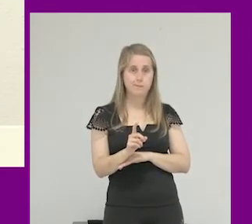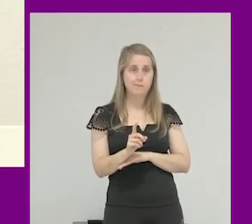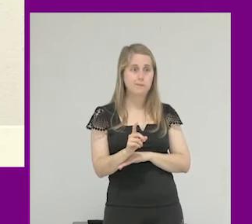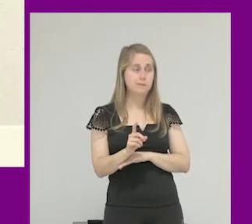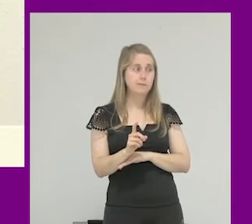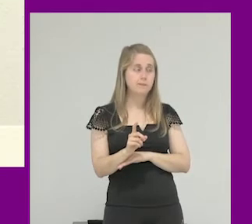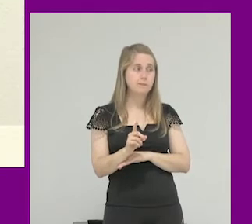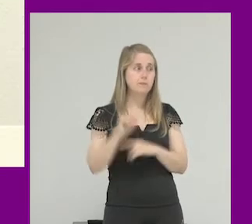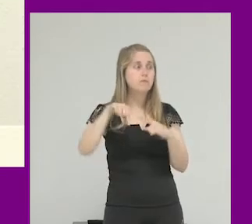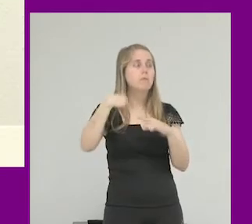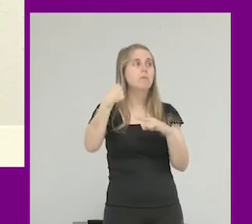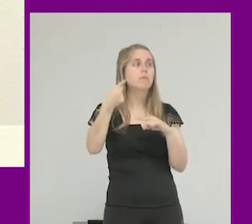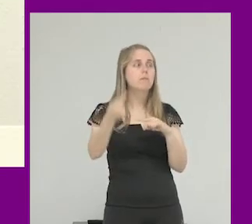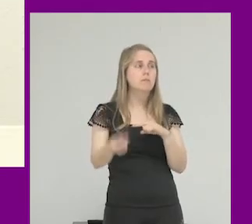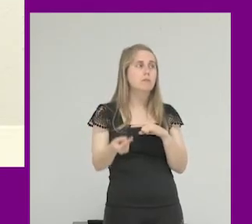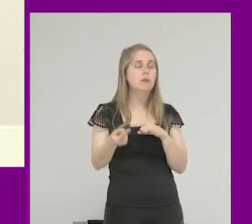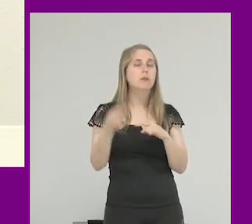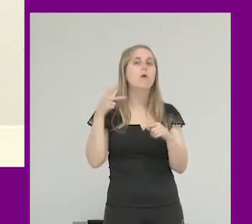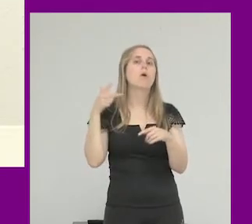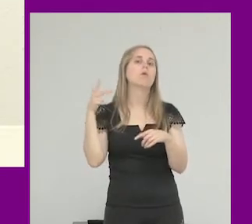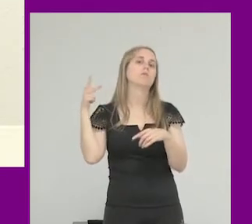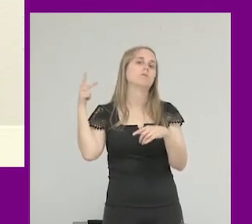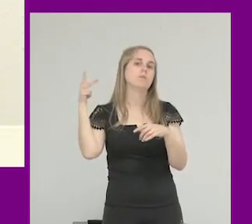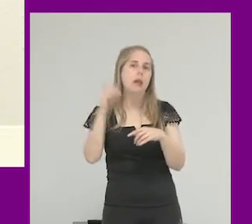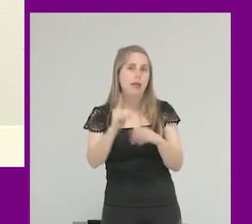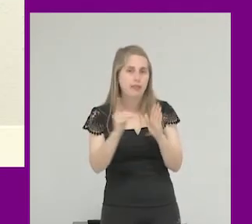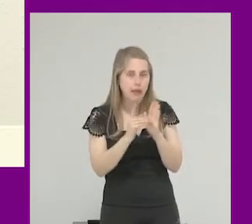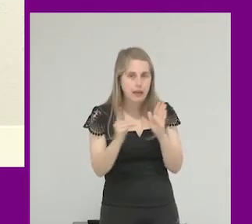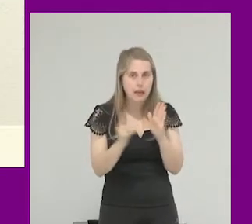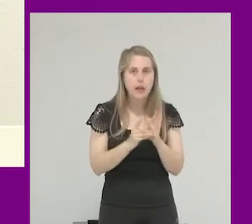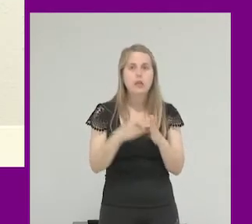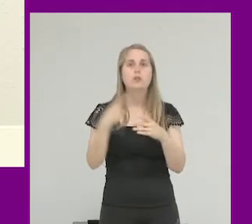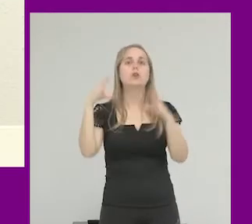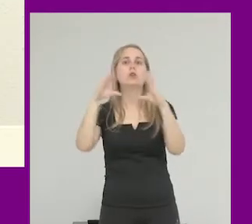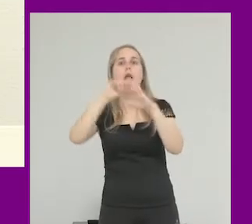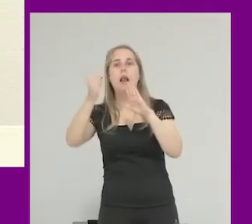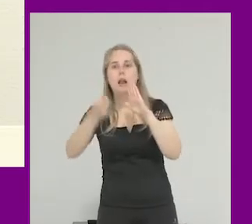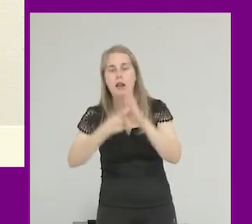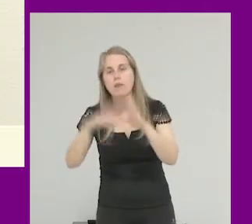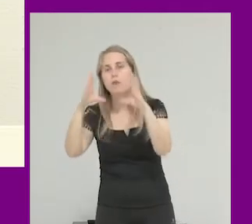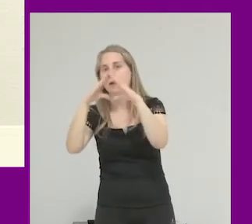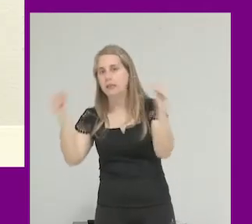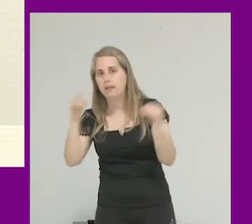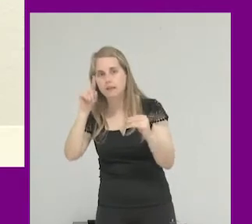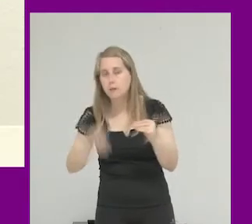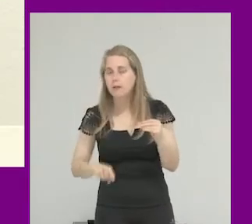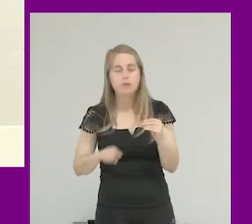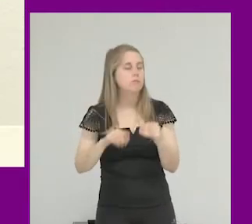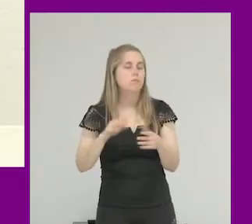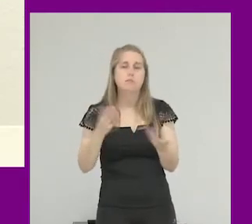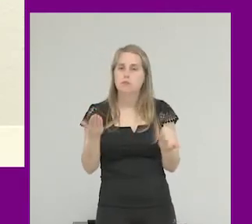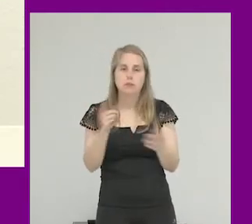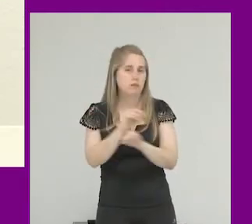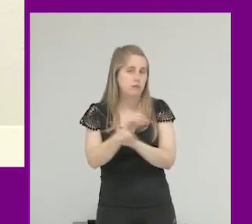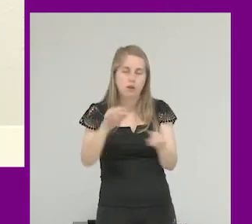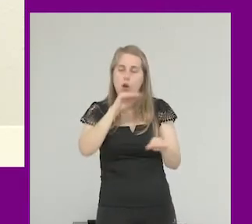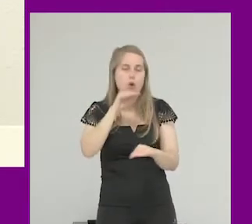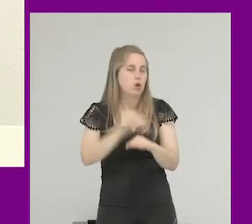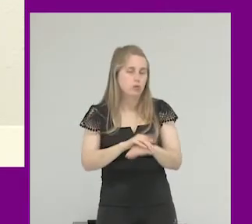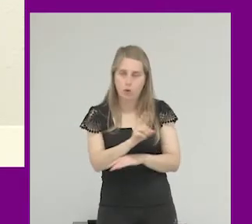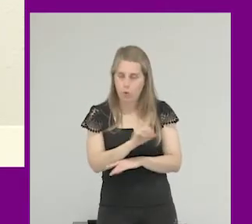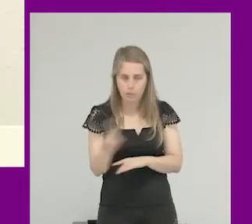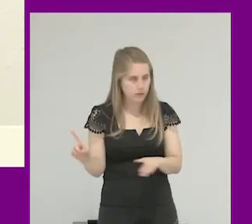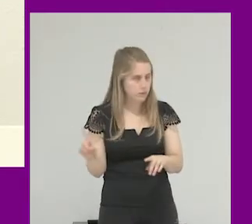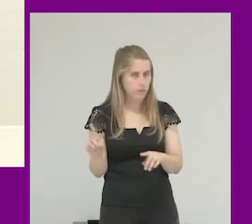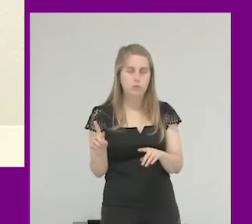Y luego han sacado decretos y la Ley Orgánica de Universidades y tampoco se está cumpliendo con esas leyes. Por